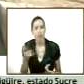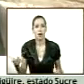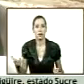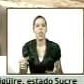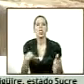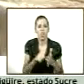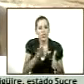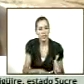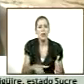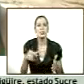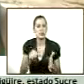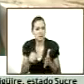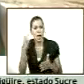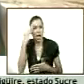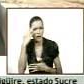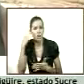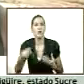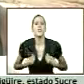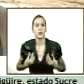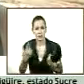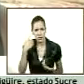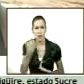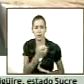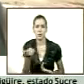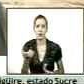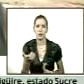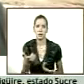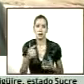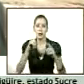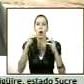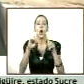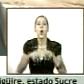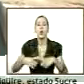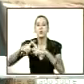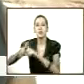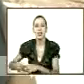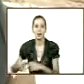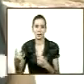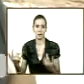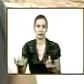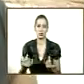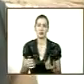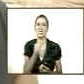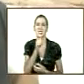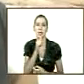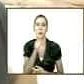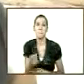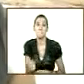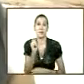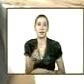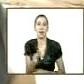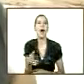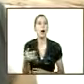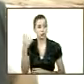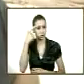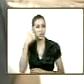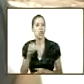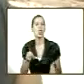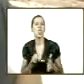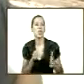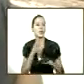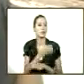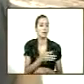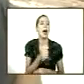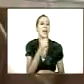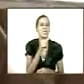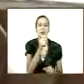dónde está, sabe dónde vive. Y si hay que hacer un censo socioeconómico con respecto al pescador, ya uno sabe dónde dirigirse, sabe quién es el